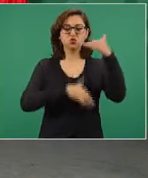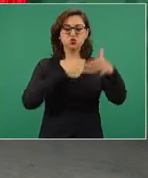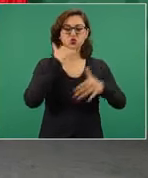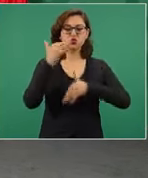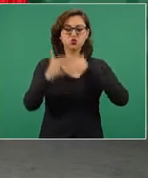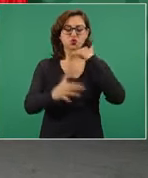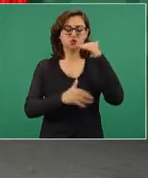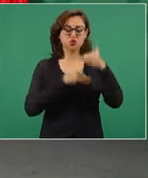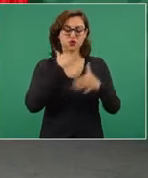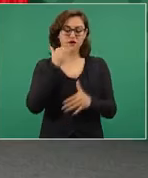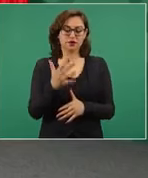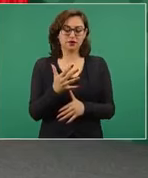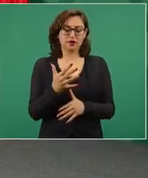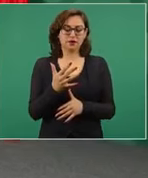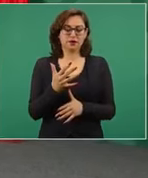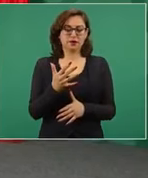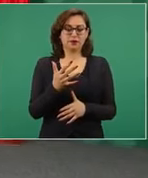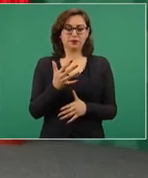encargados eran